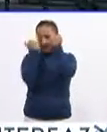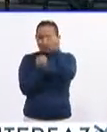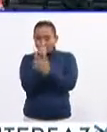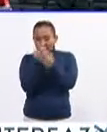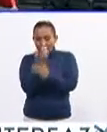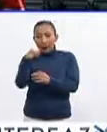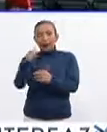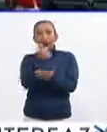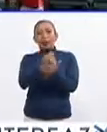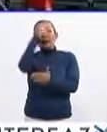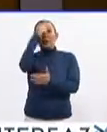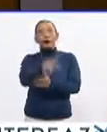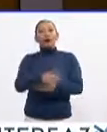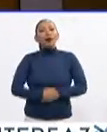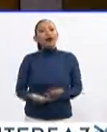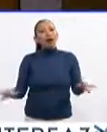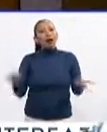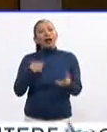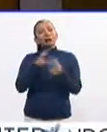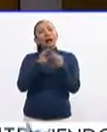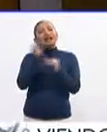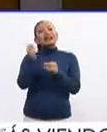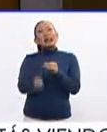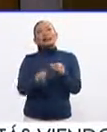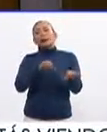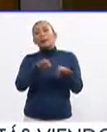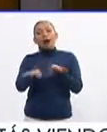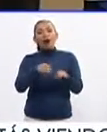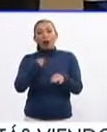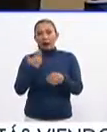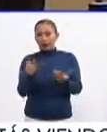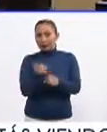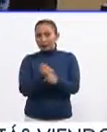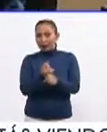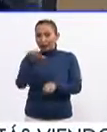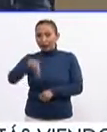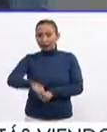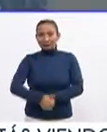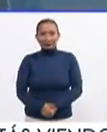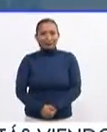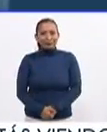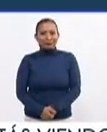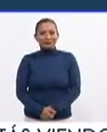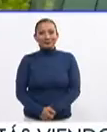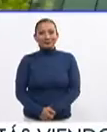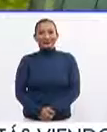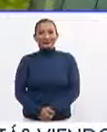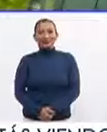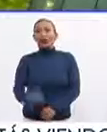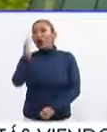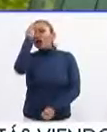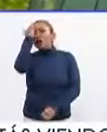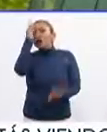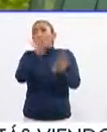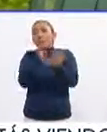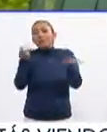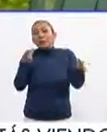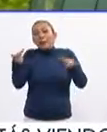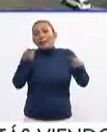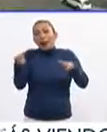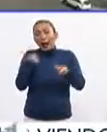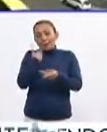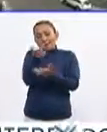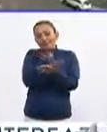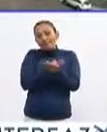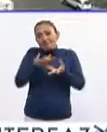Innovación en la Ciudad de México. Te contamos sus funciones en nuestro reportaje del día. Conoce cómo se elabora el